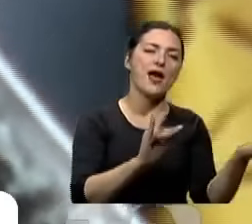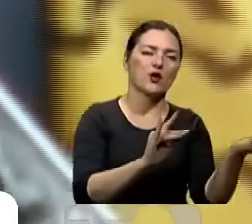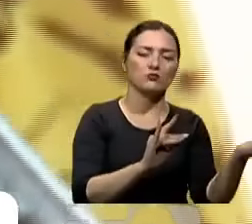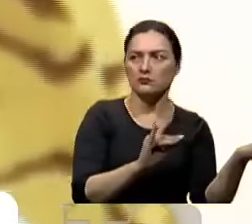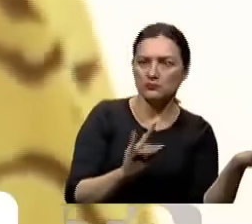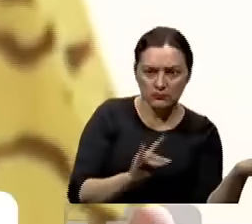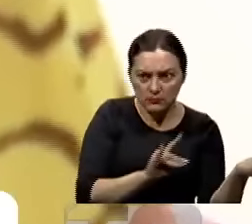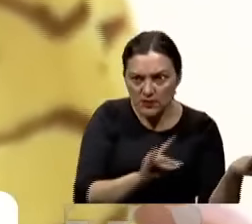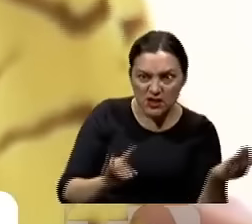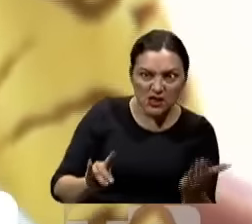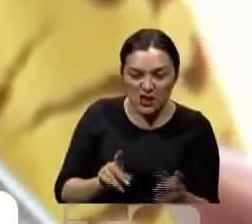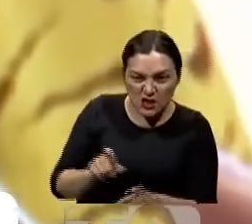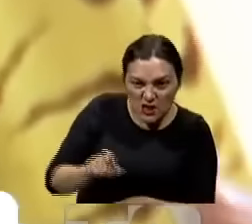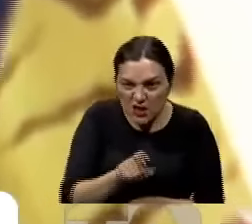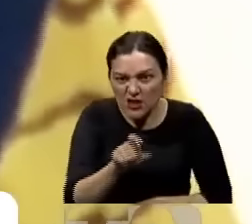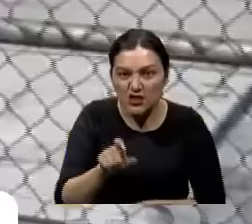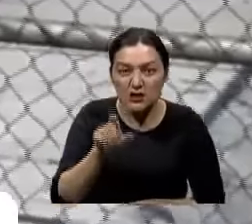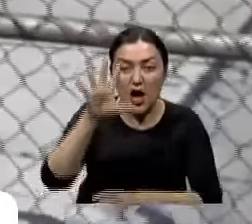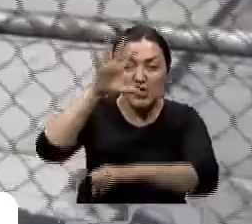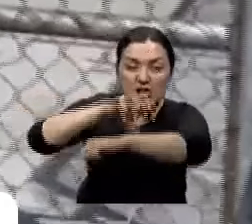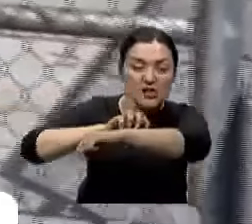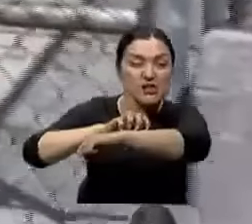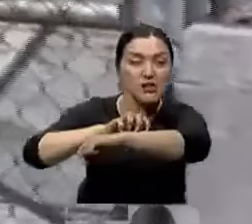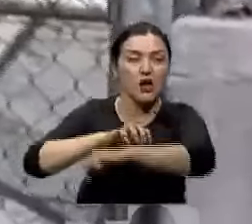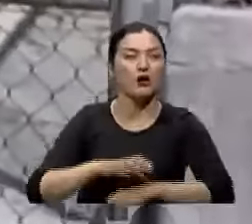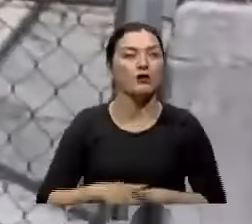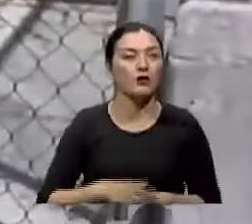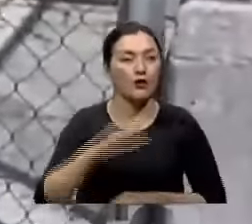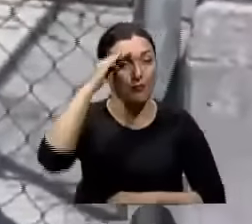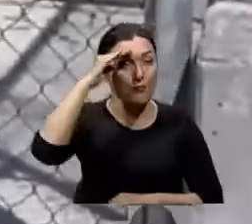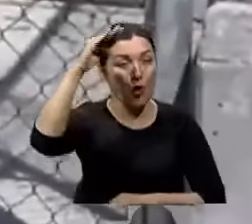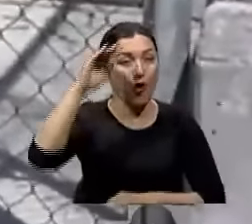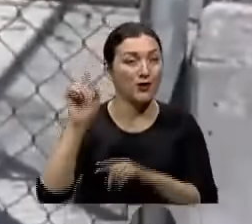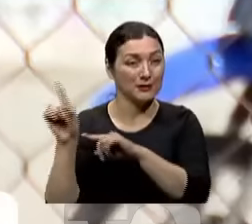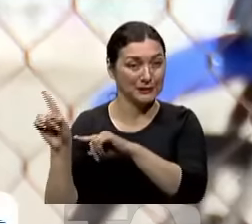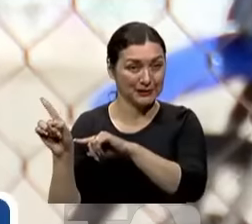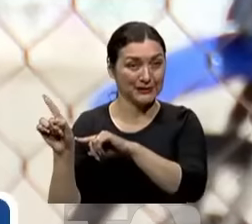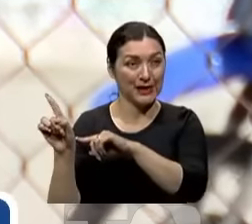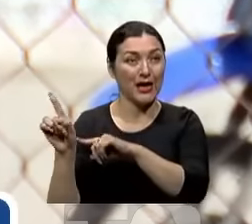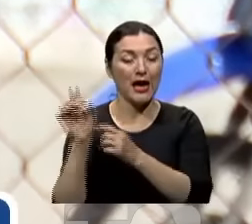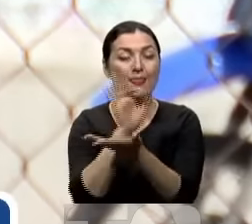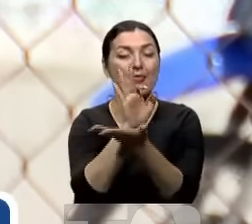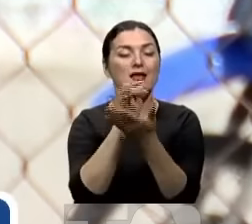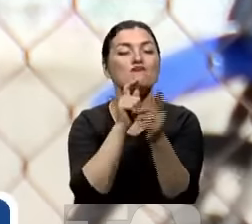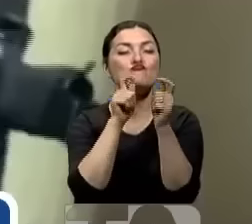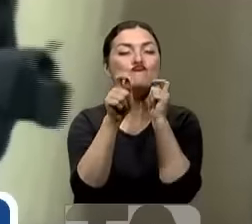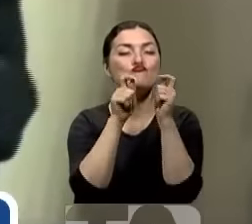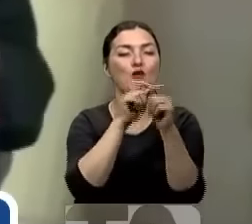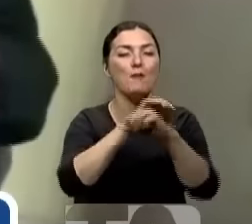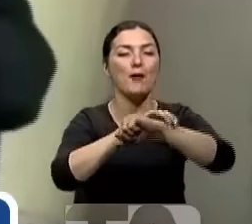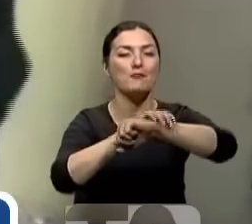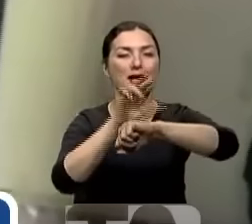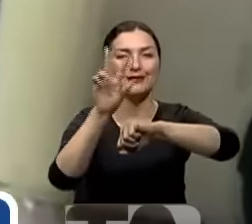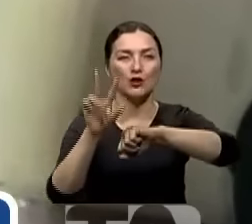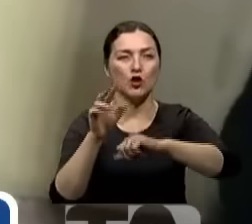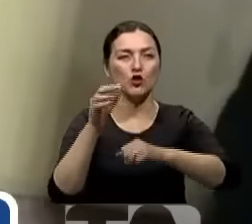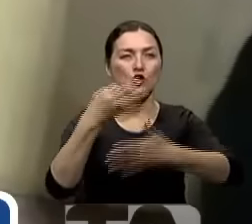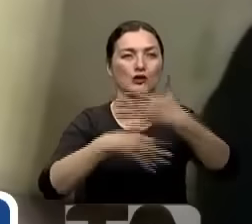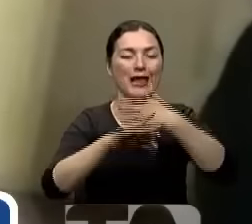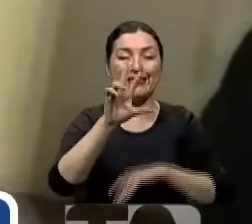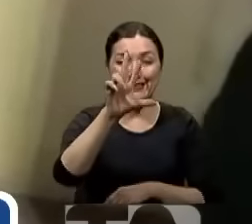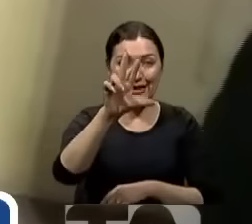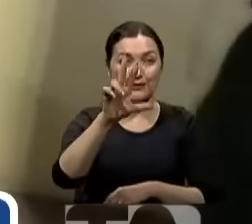ayudó a retenerse y ya el muchacho lo puede agarrar. Elena Pérez, policía del circuito Dahmer, señaló que se logró aprender a dos de los tres